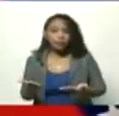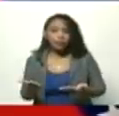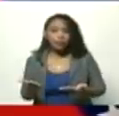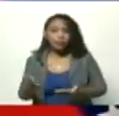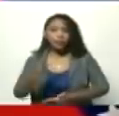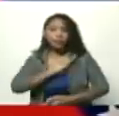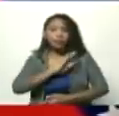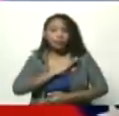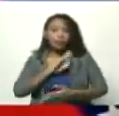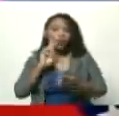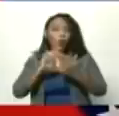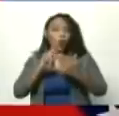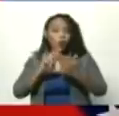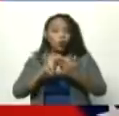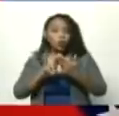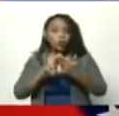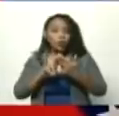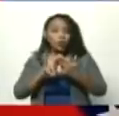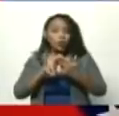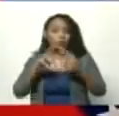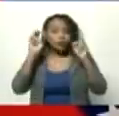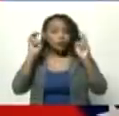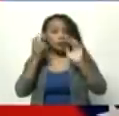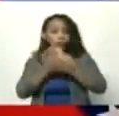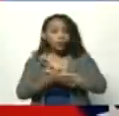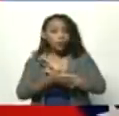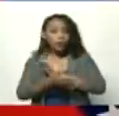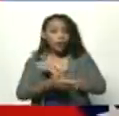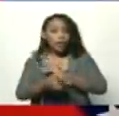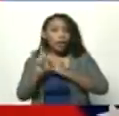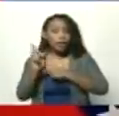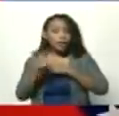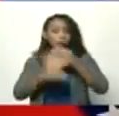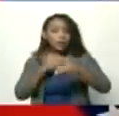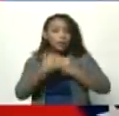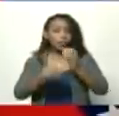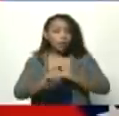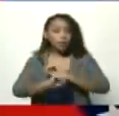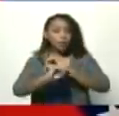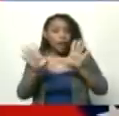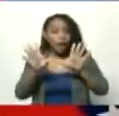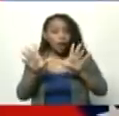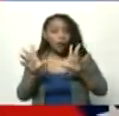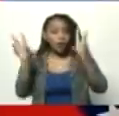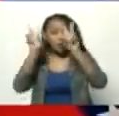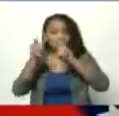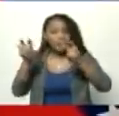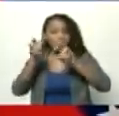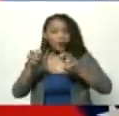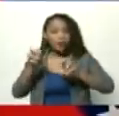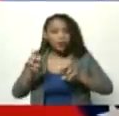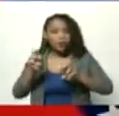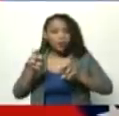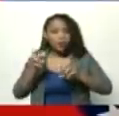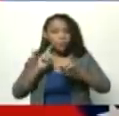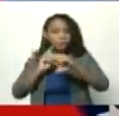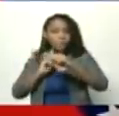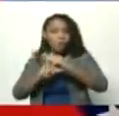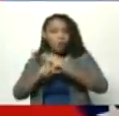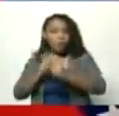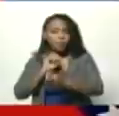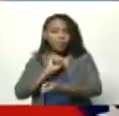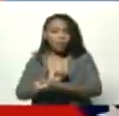teníamos conocimiento, y así ha sido determinado luego de la investigación, la captura y la detención de